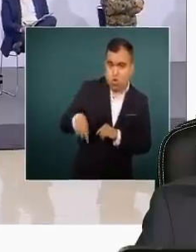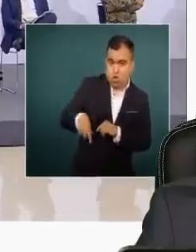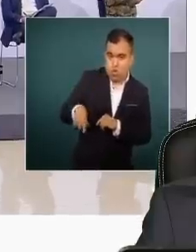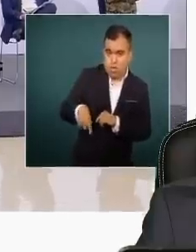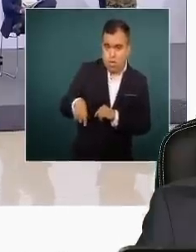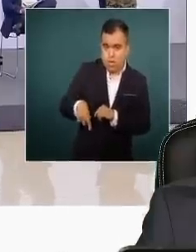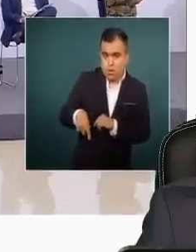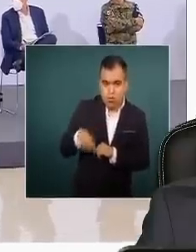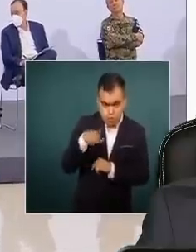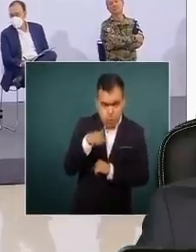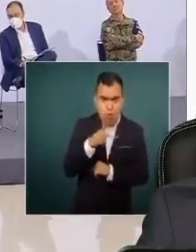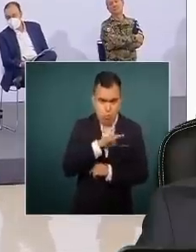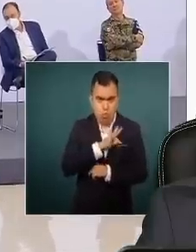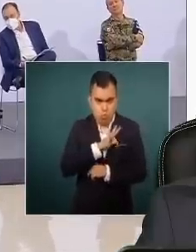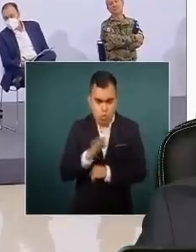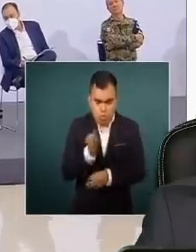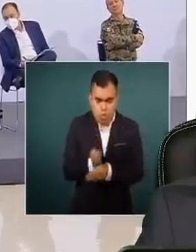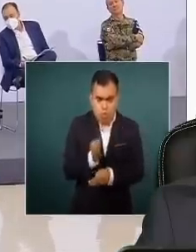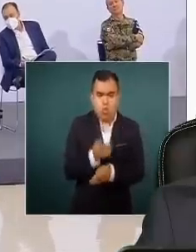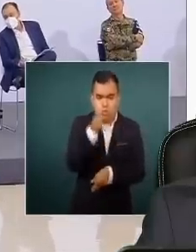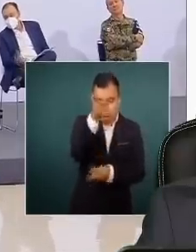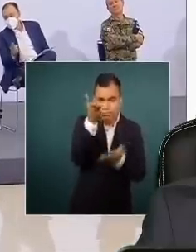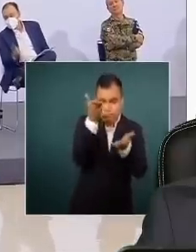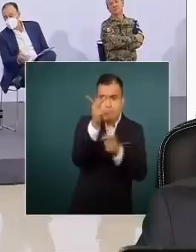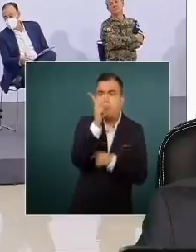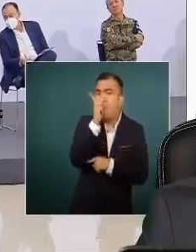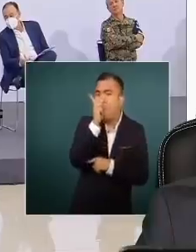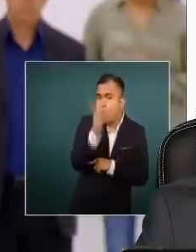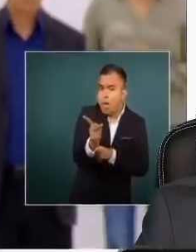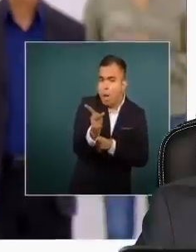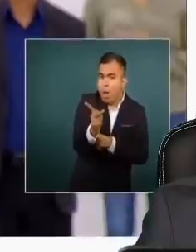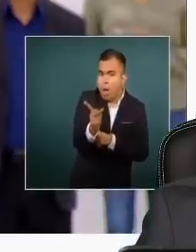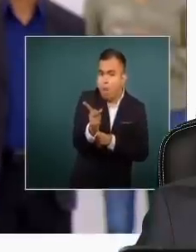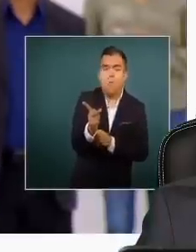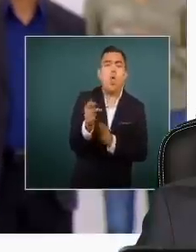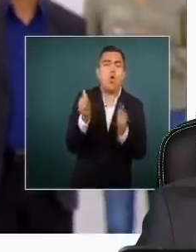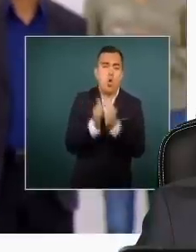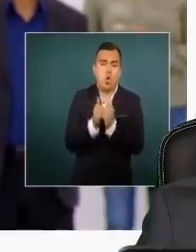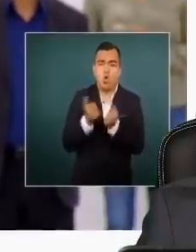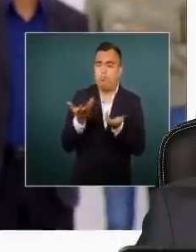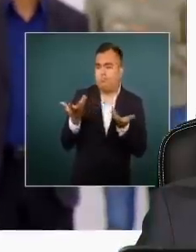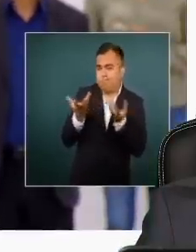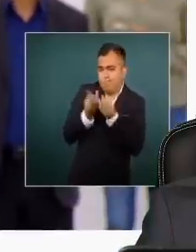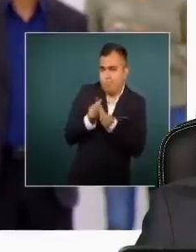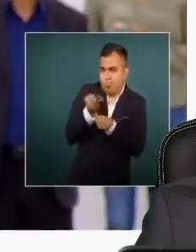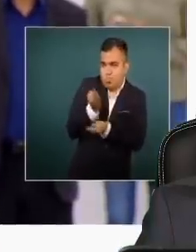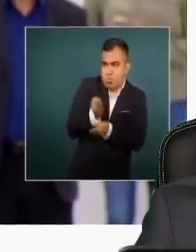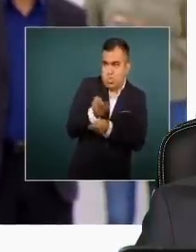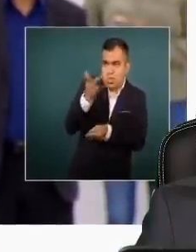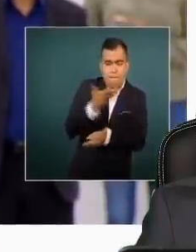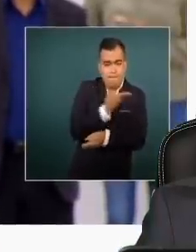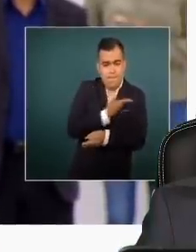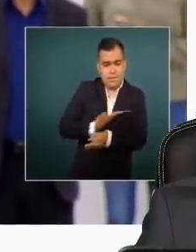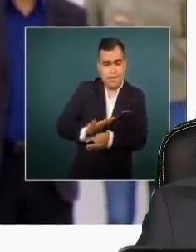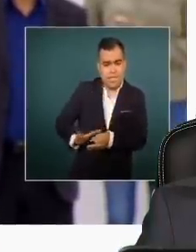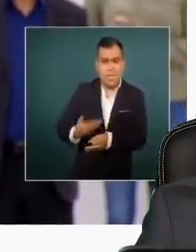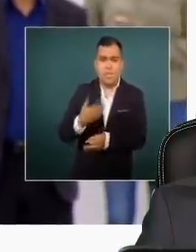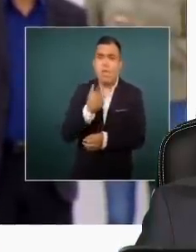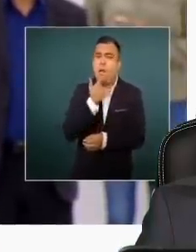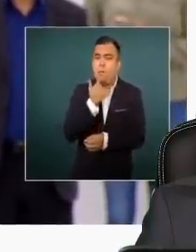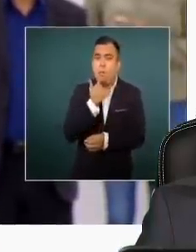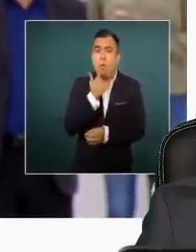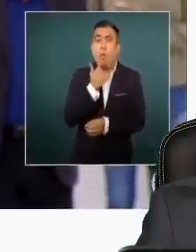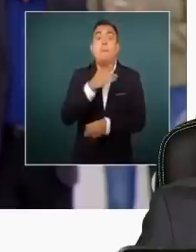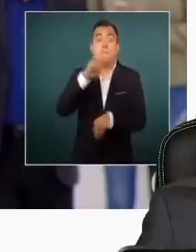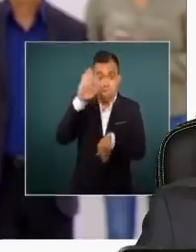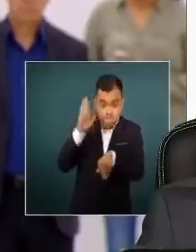podría dar su palabra ahora que estamos bueno pues junto con el presidente andrés manuel lópez obrador de no